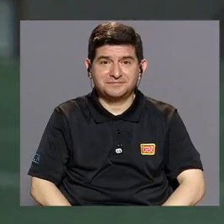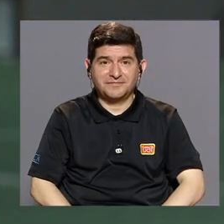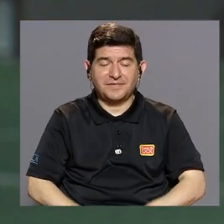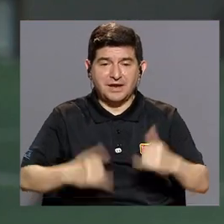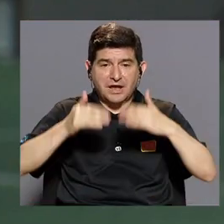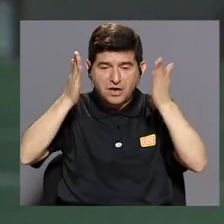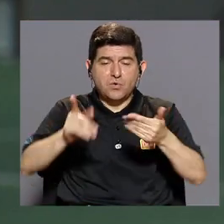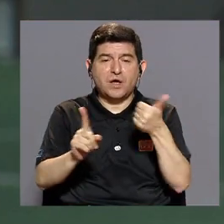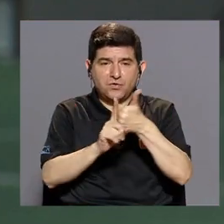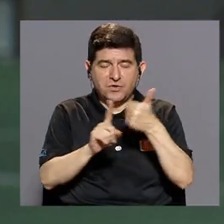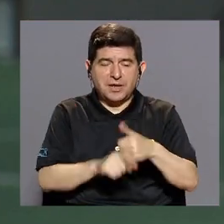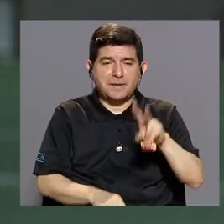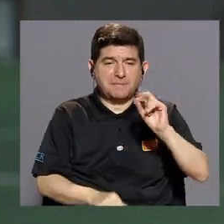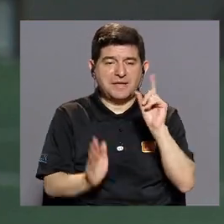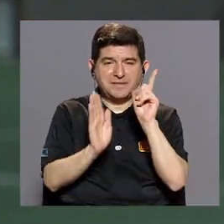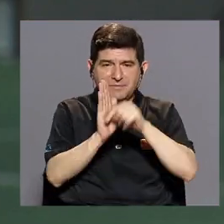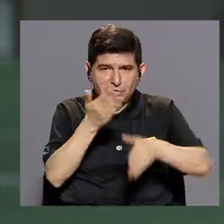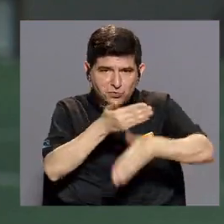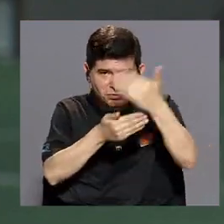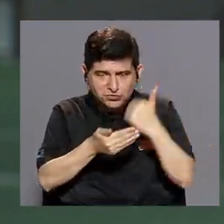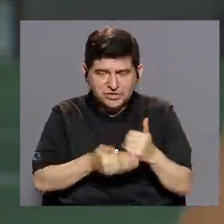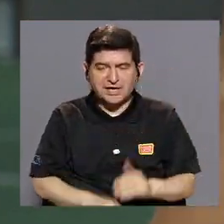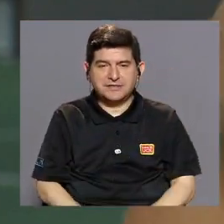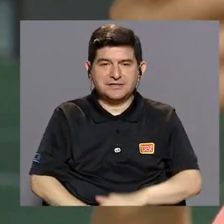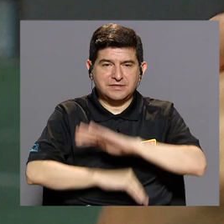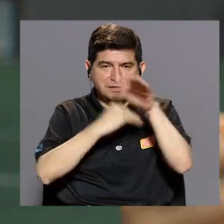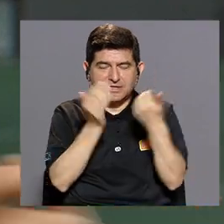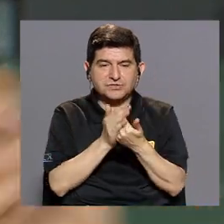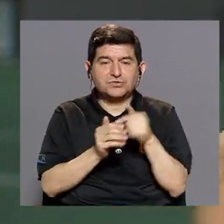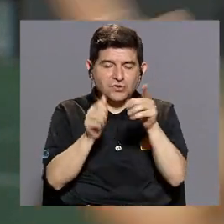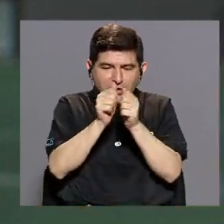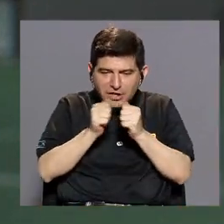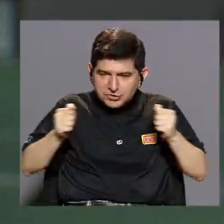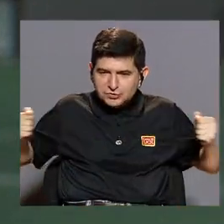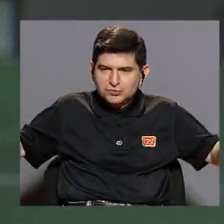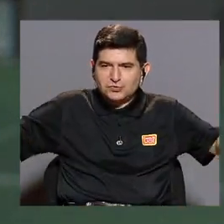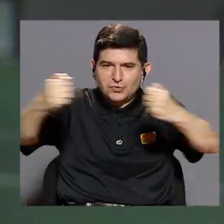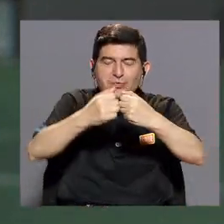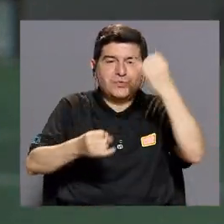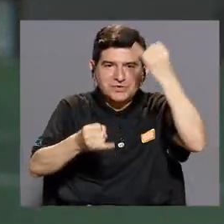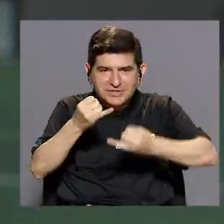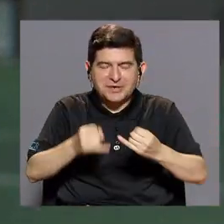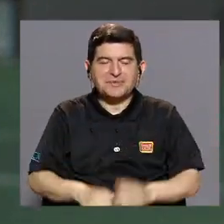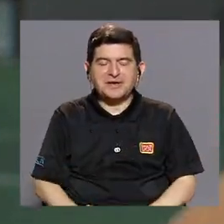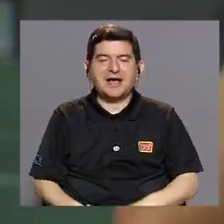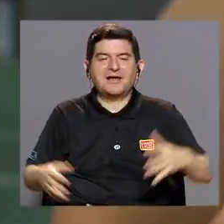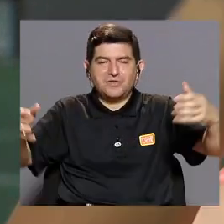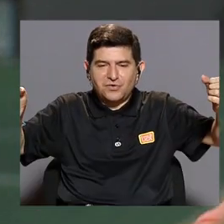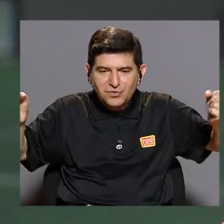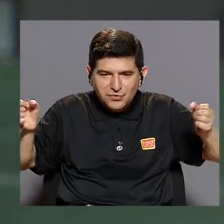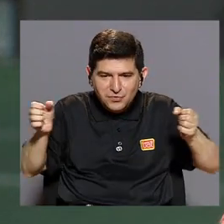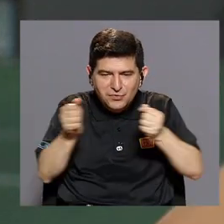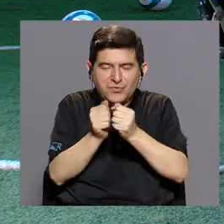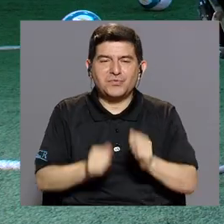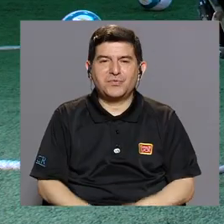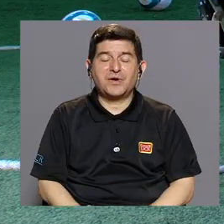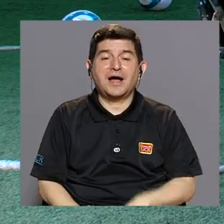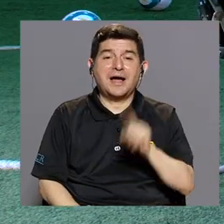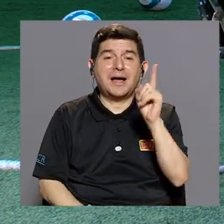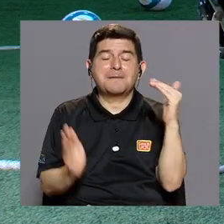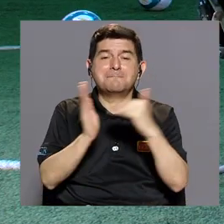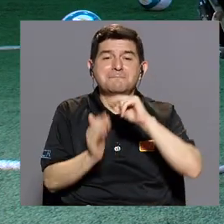Y las mismas jugadoras, todas eran citadas 20 minutos antes. Todas amarrábamos el plástico, terminaba el partido, lo enrollábamos, nos hicimos un letrero,